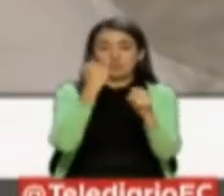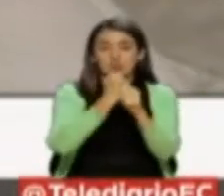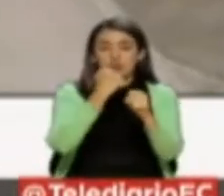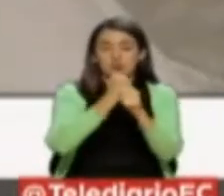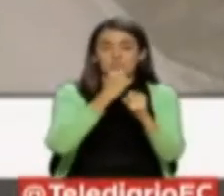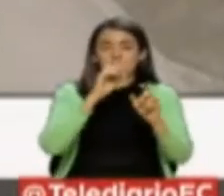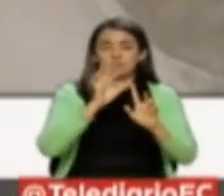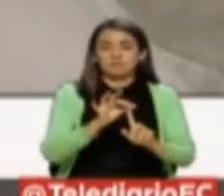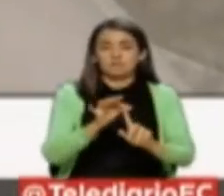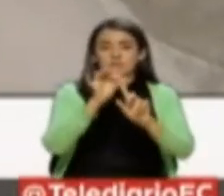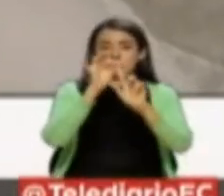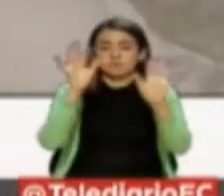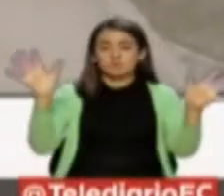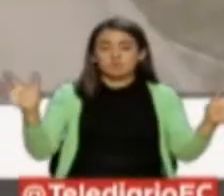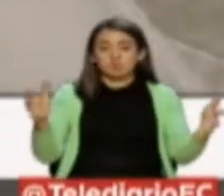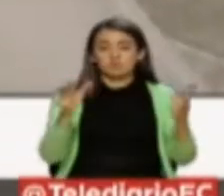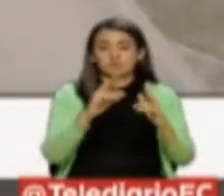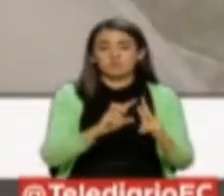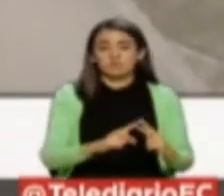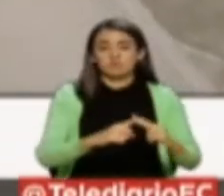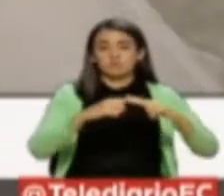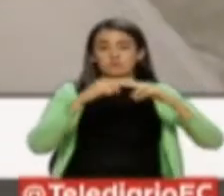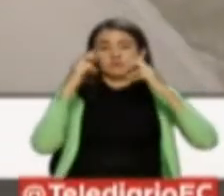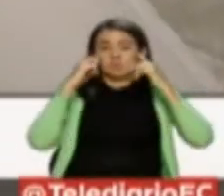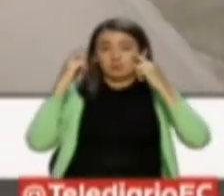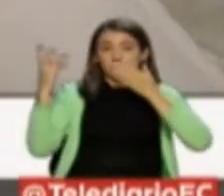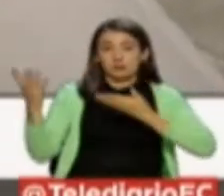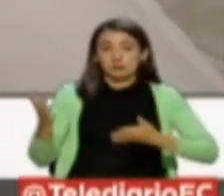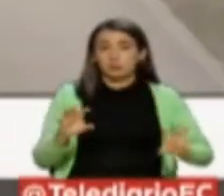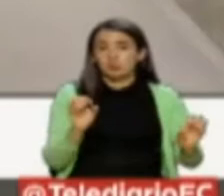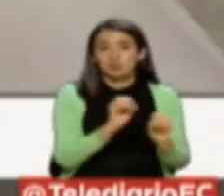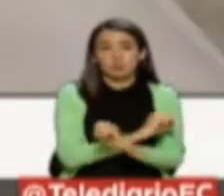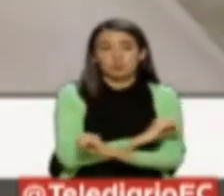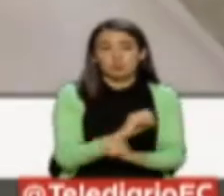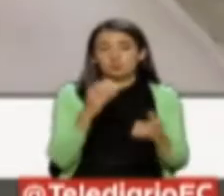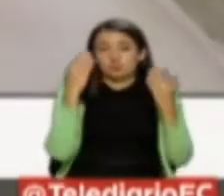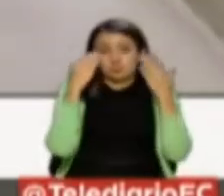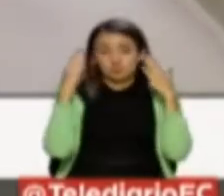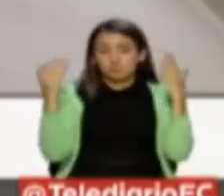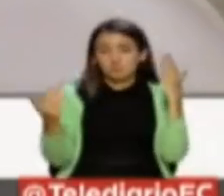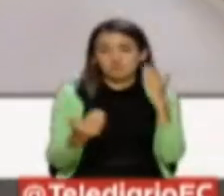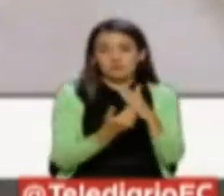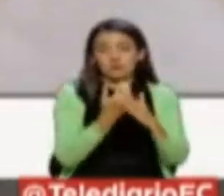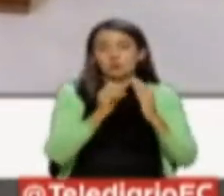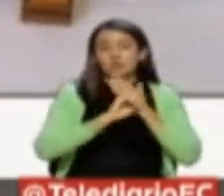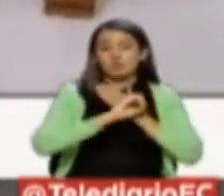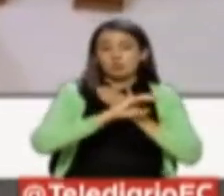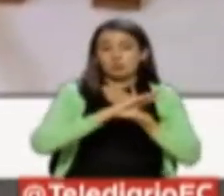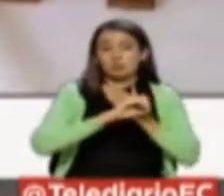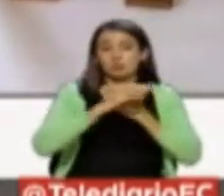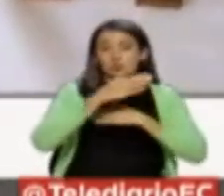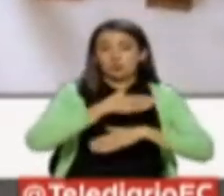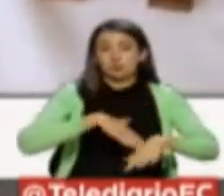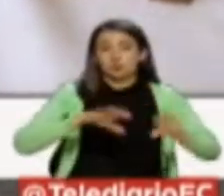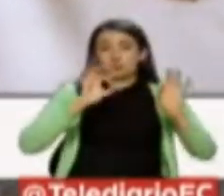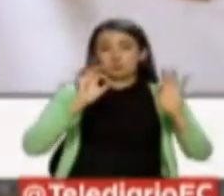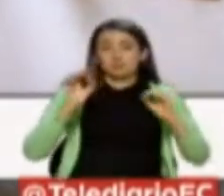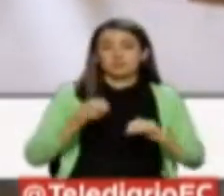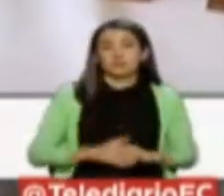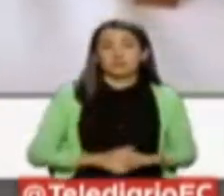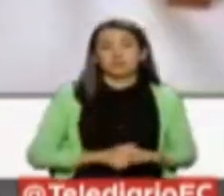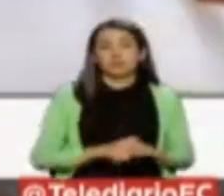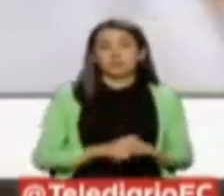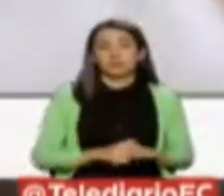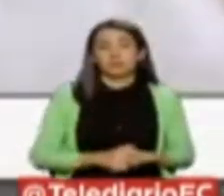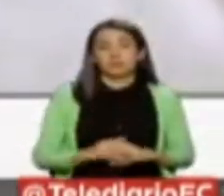Los trabajos especiales, esos, los galeones que ustedes están viendo, esos no tienen precio todavía porque son para el lanzamiento que lo voy a hacer. Y